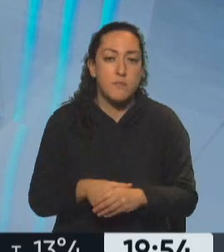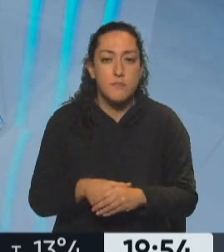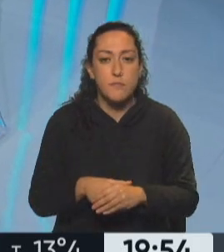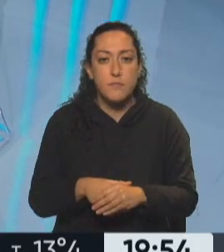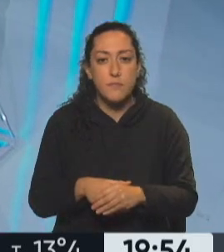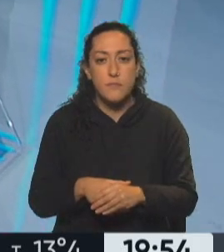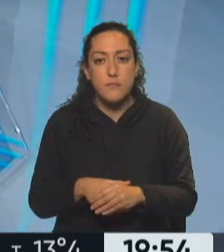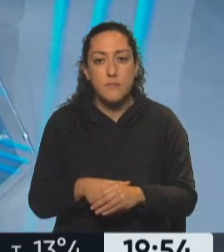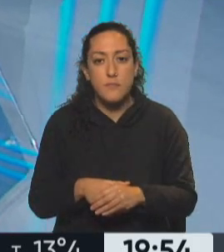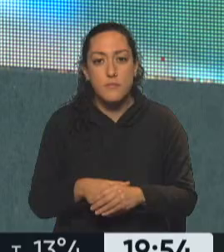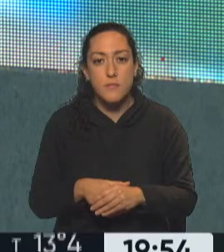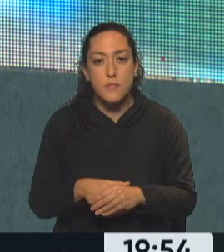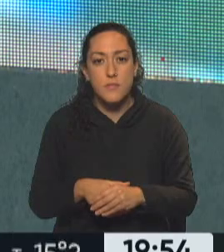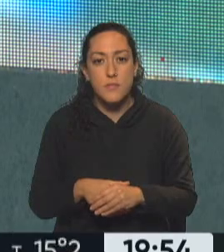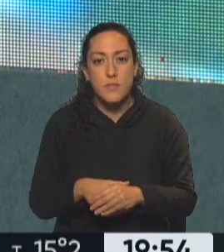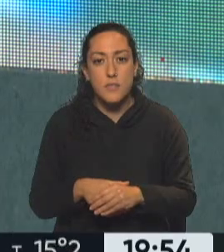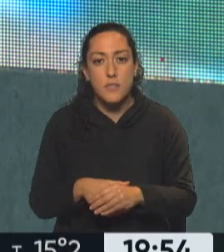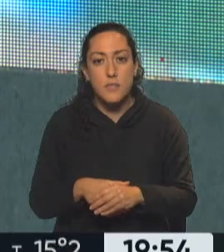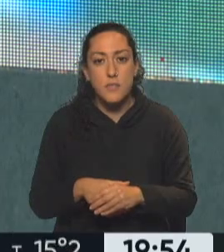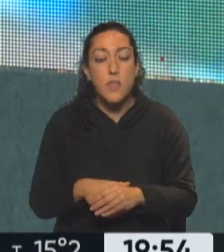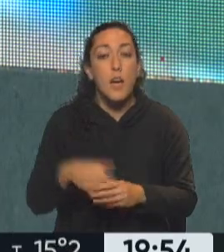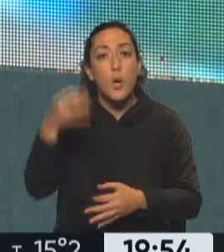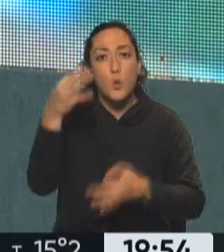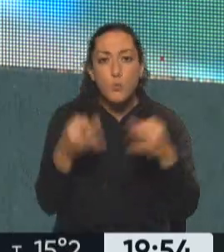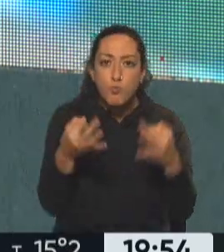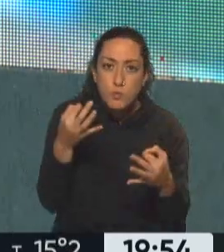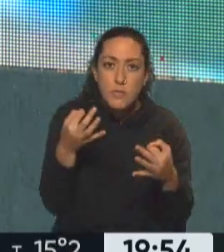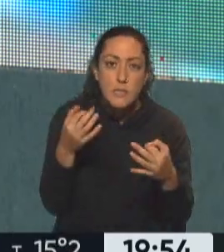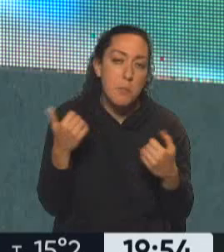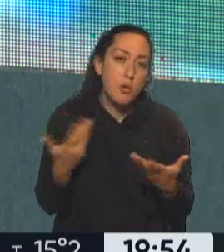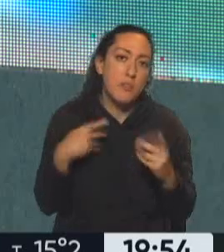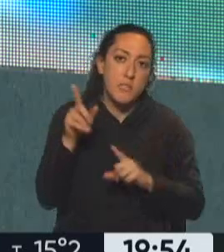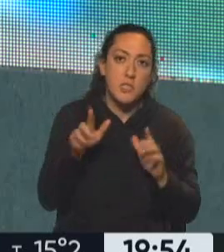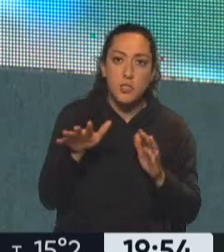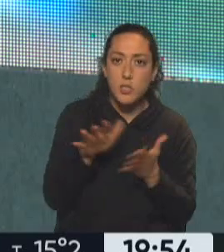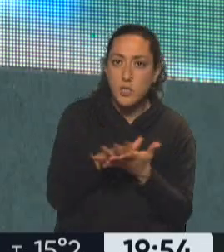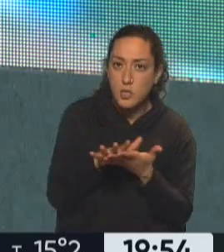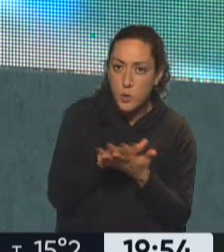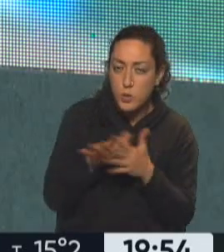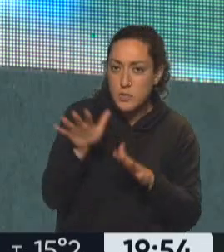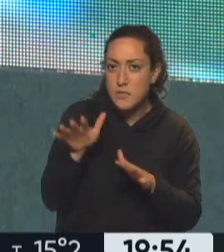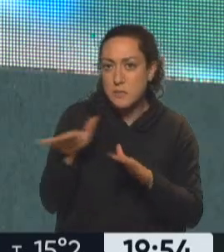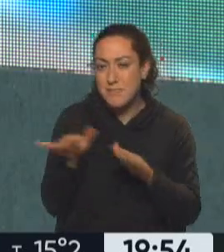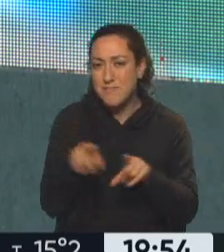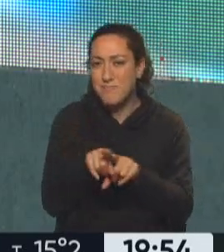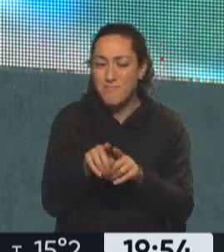Difícil a veces resolver, digo, para eso está la justicia. Un policía de apellido Chocobar,